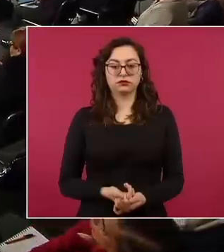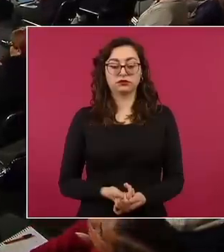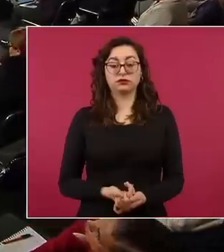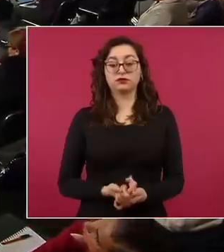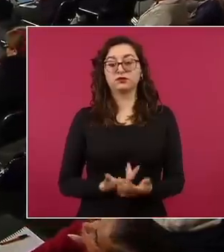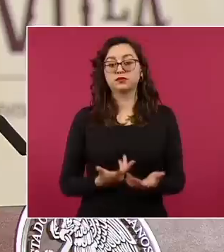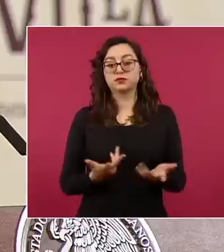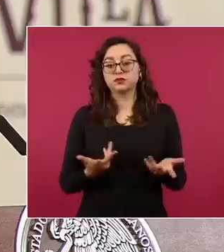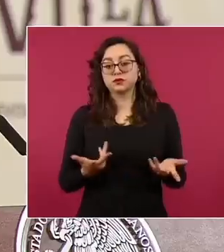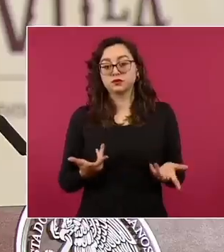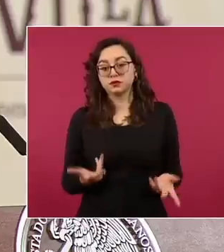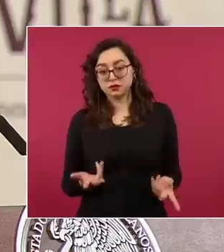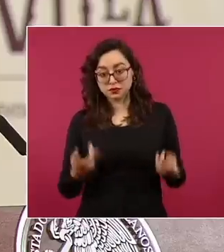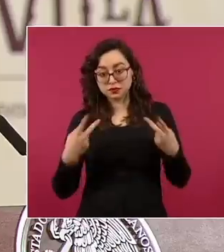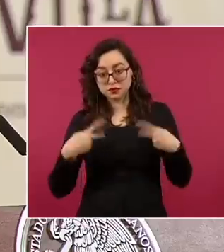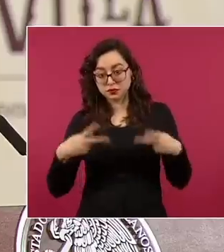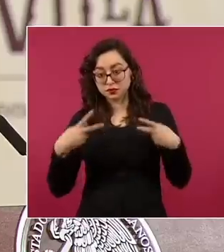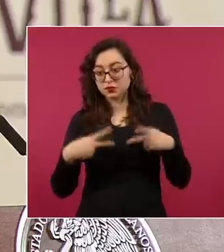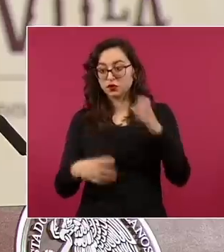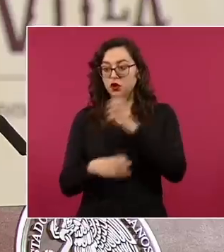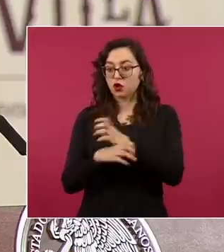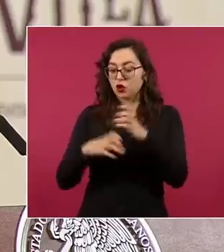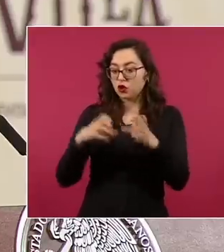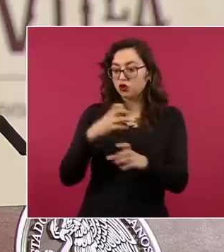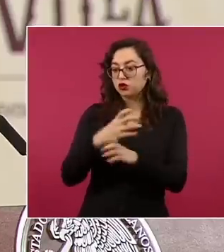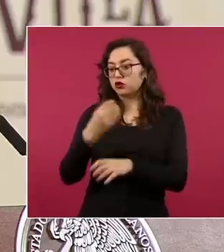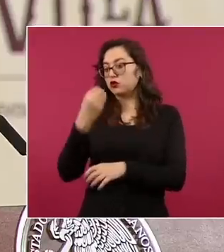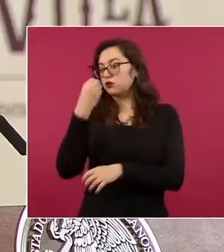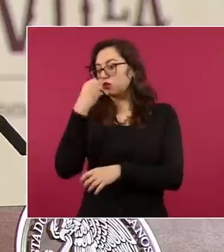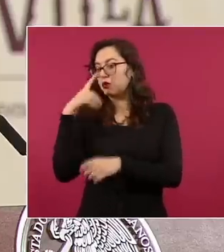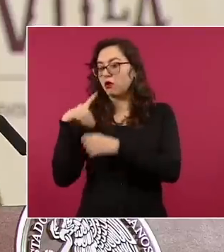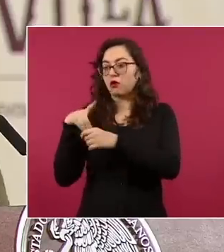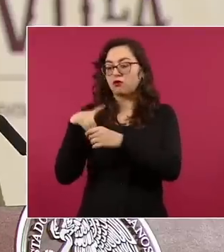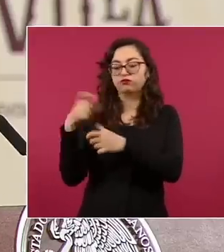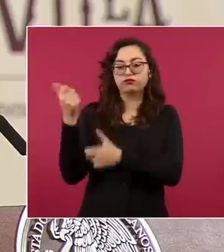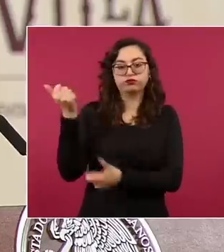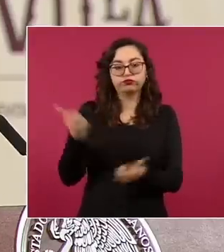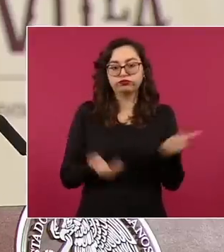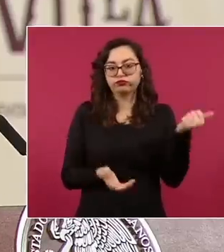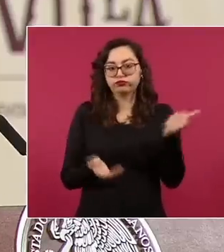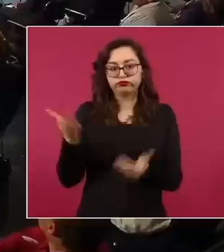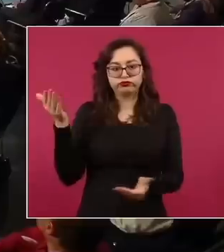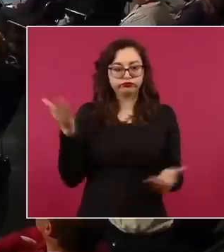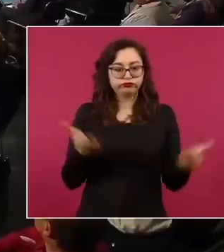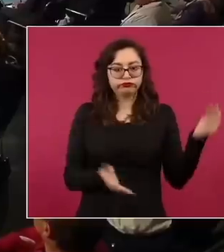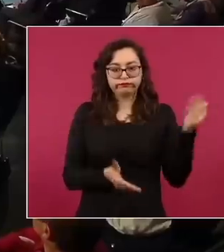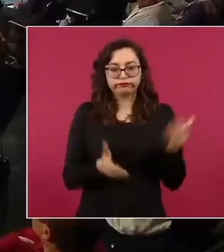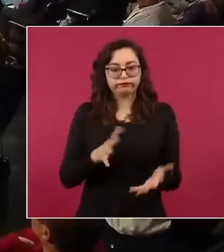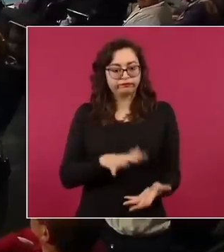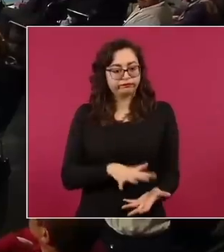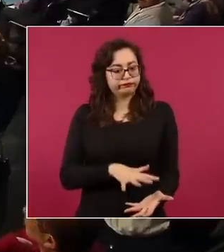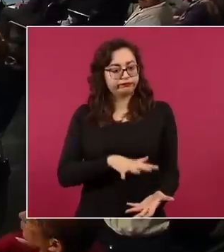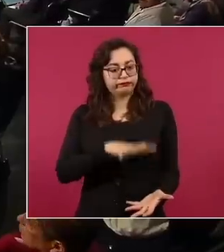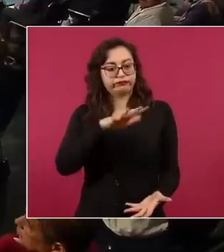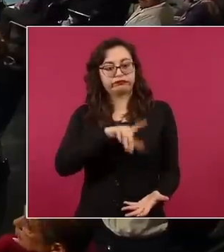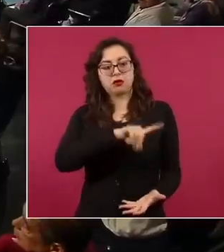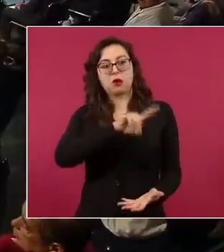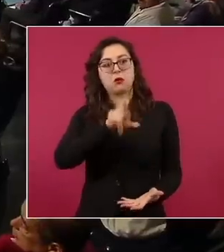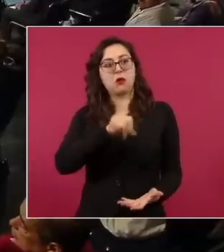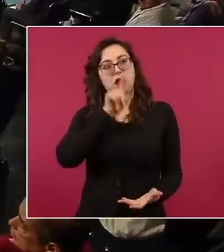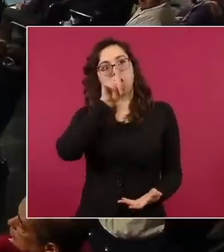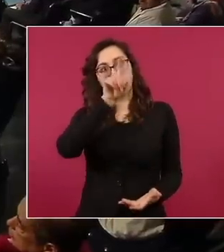insumos que fueron donados, todo lo que se va a ir a Turquía, aquí tenemos la información, bien, la